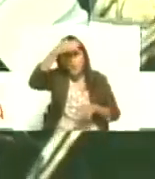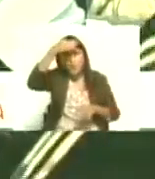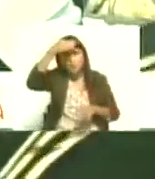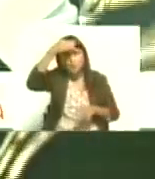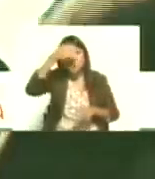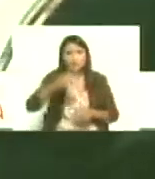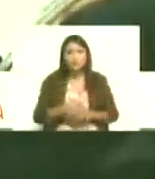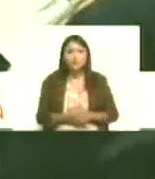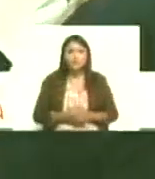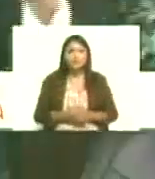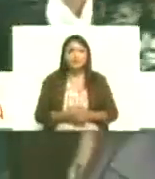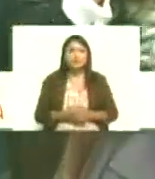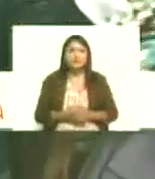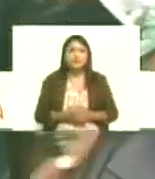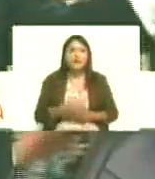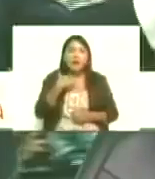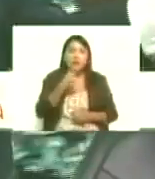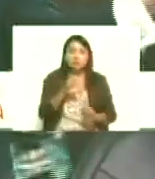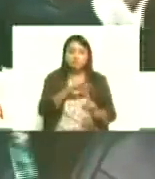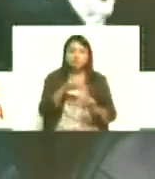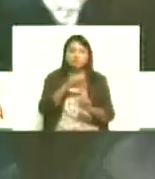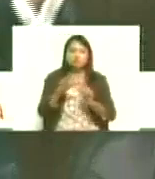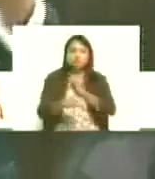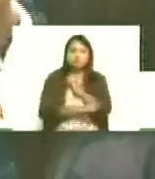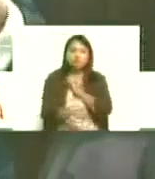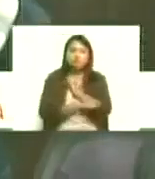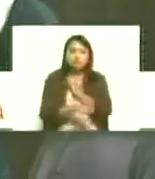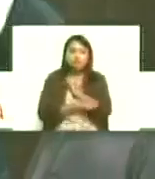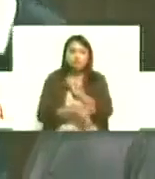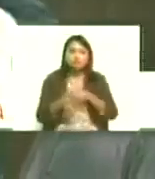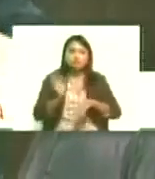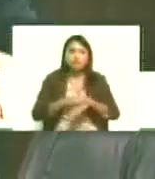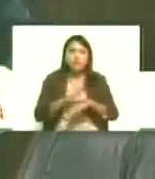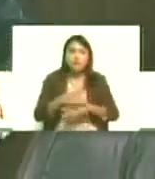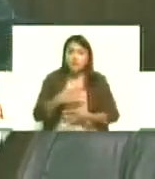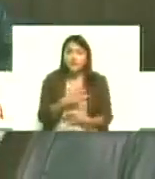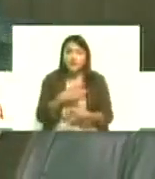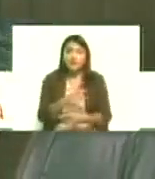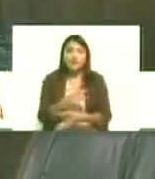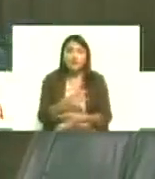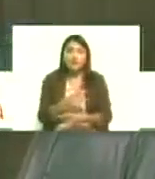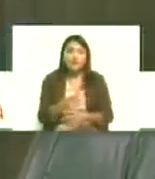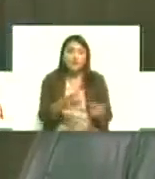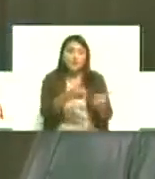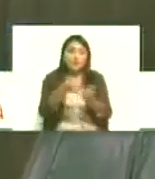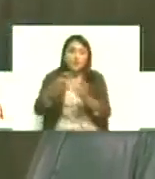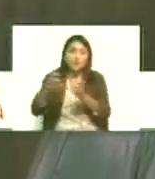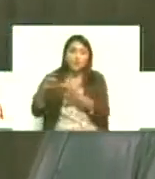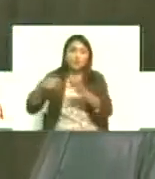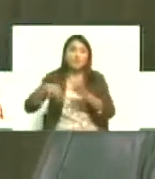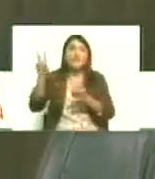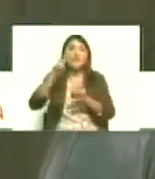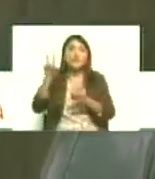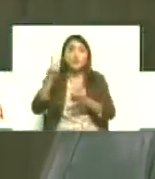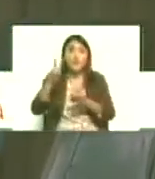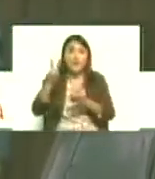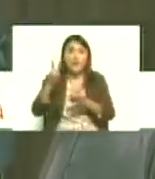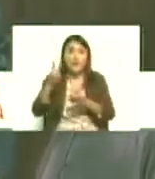sencillamente es una carambola, porque lo que le interesan son nuestros recursos. Ahora